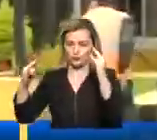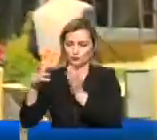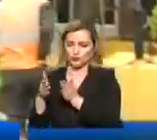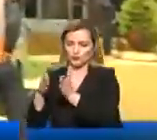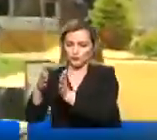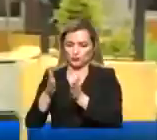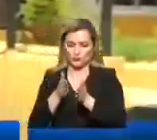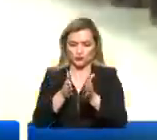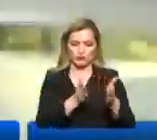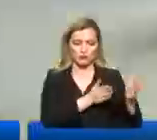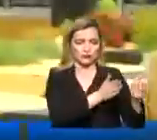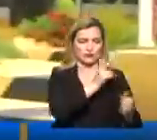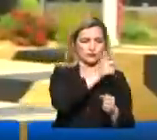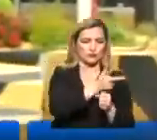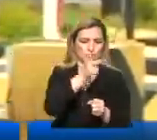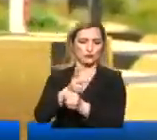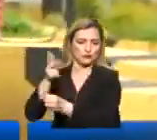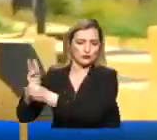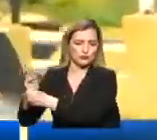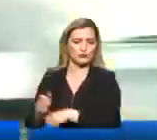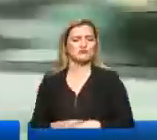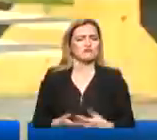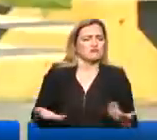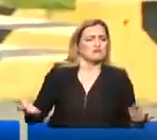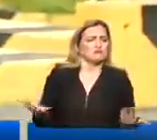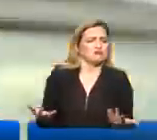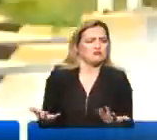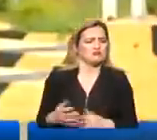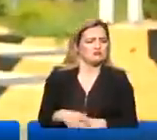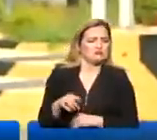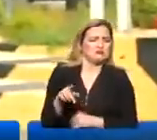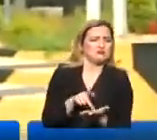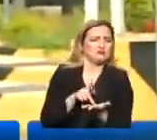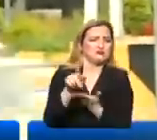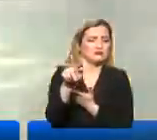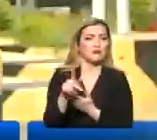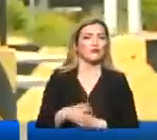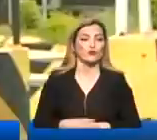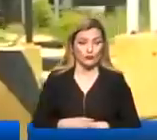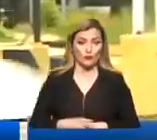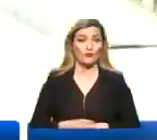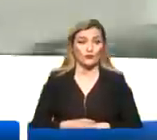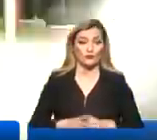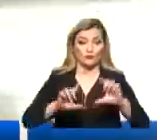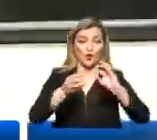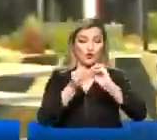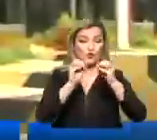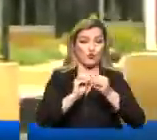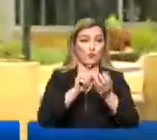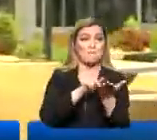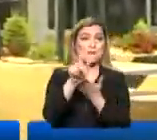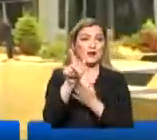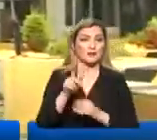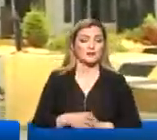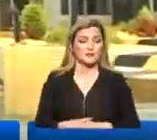donde pueden transitar los vehículos. Bueno, estas cámaras serán las que cobren a través de un tag el peaje. Estamos precisamente